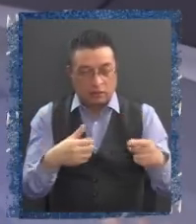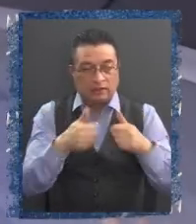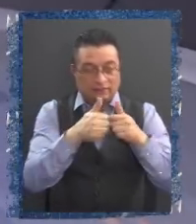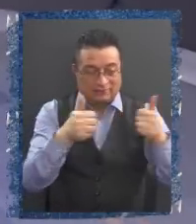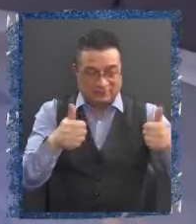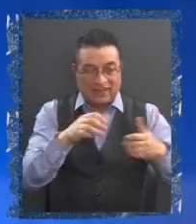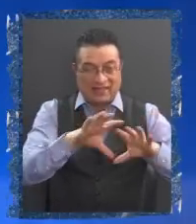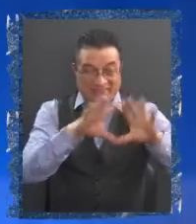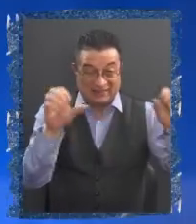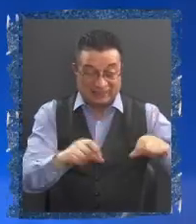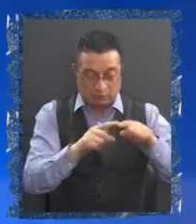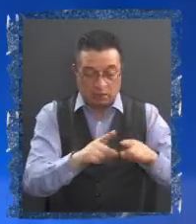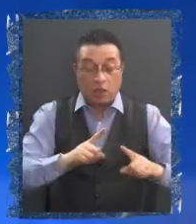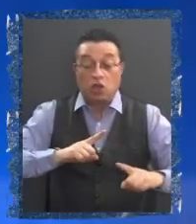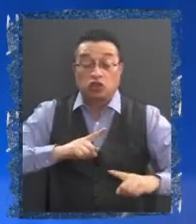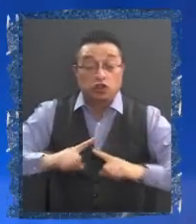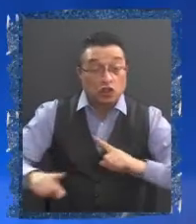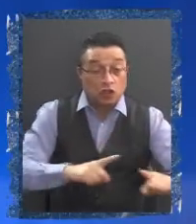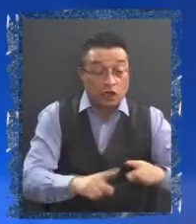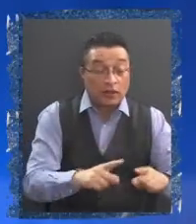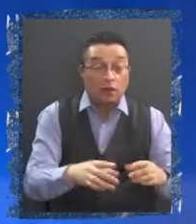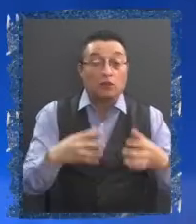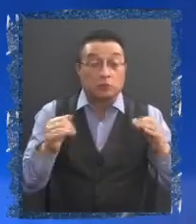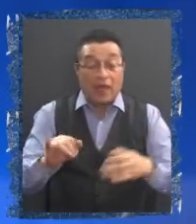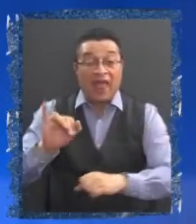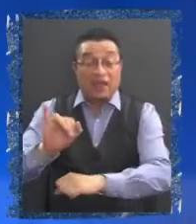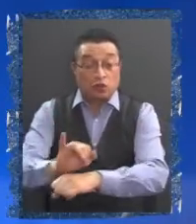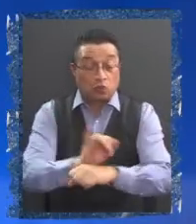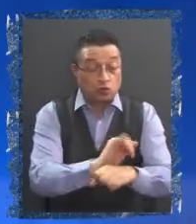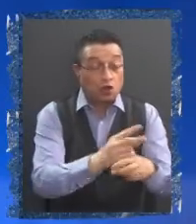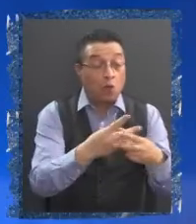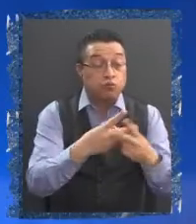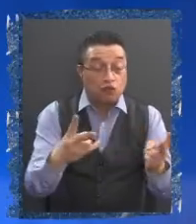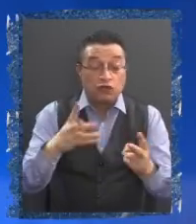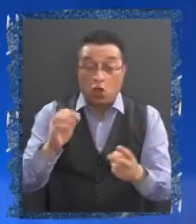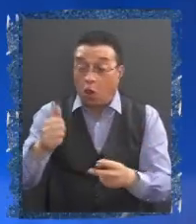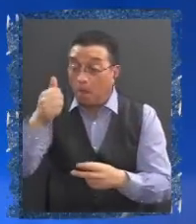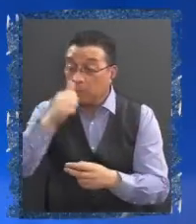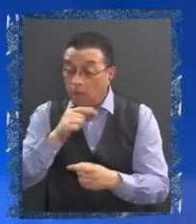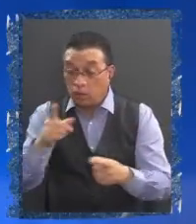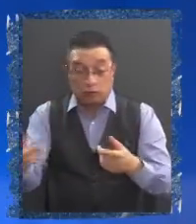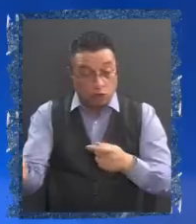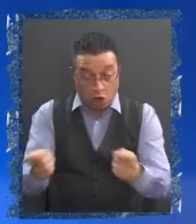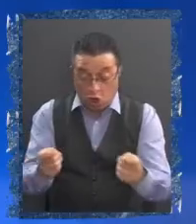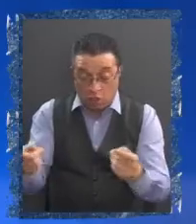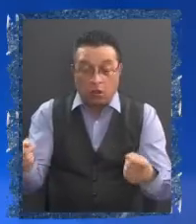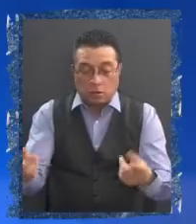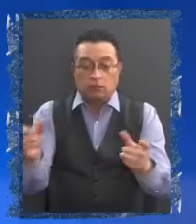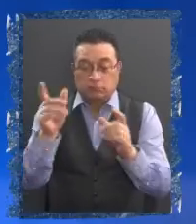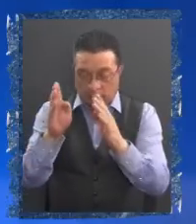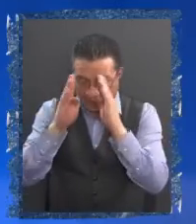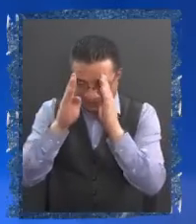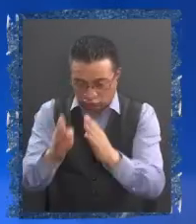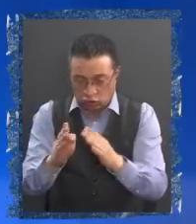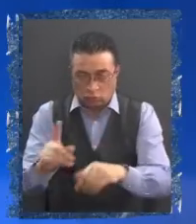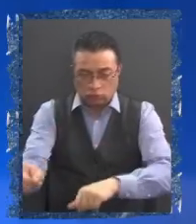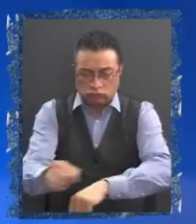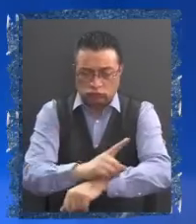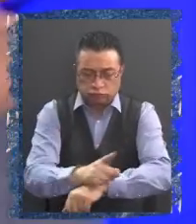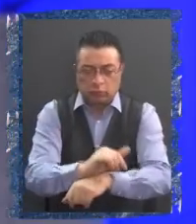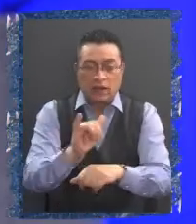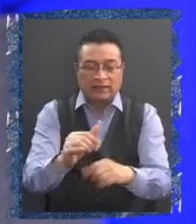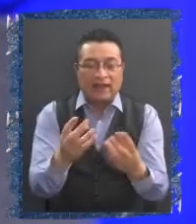sistema, coordinar tanto a las instituciones públicas o privadas para que las personas tengan una atención oportuna y de